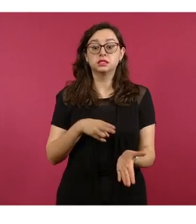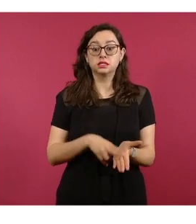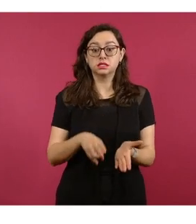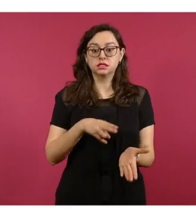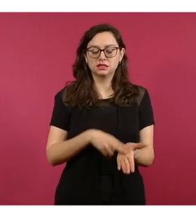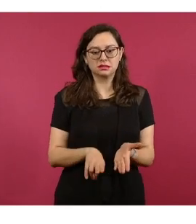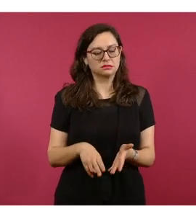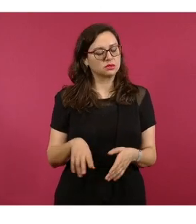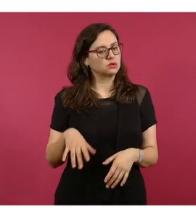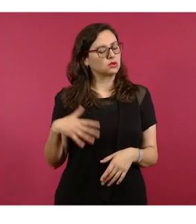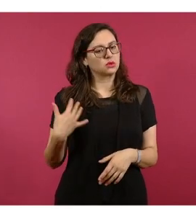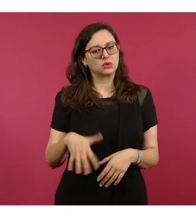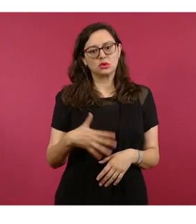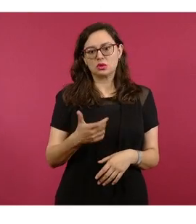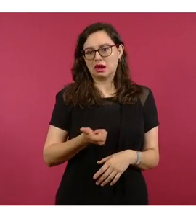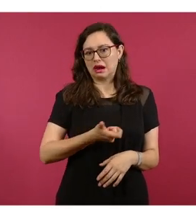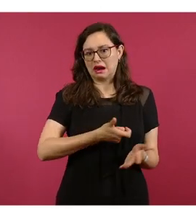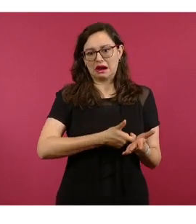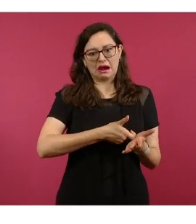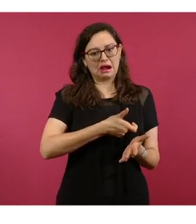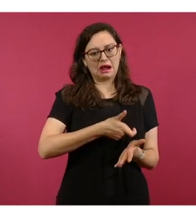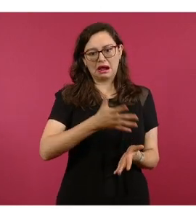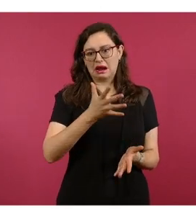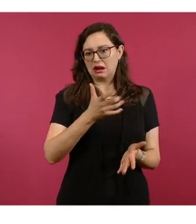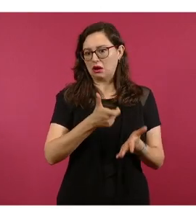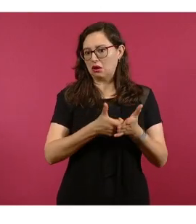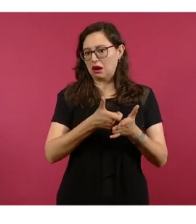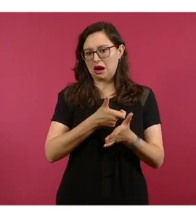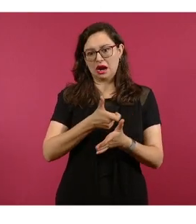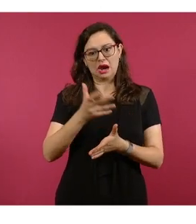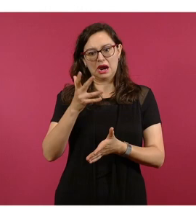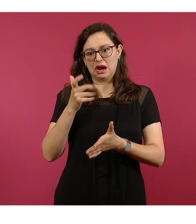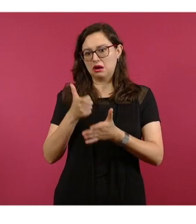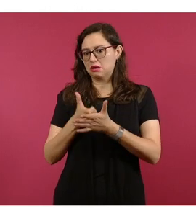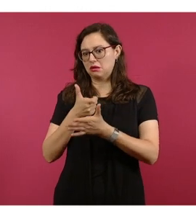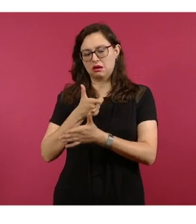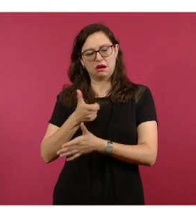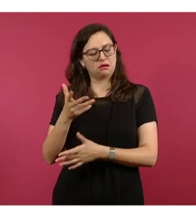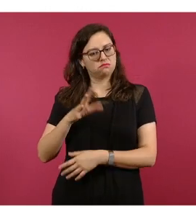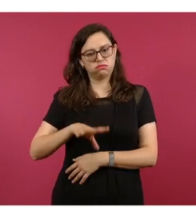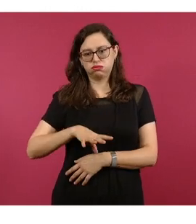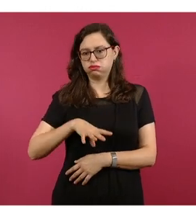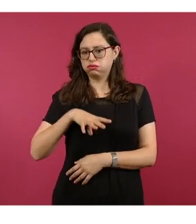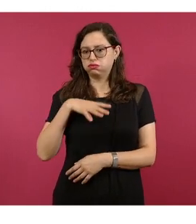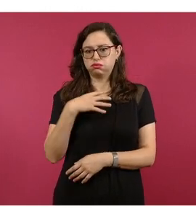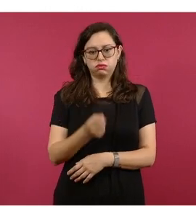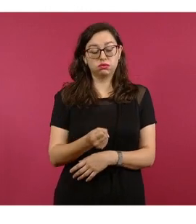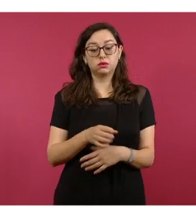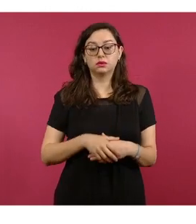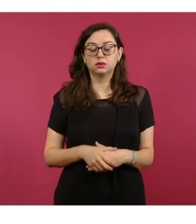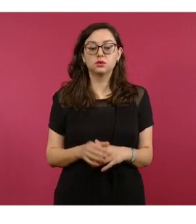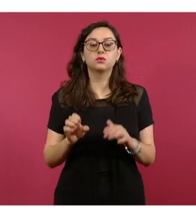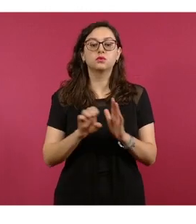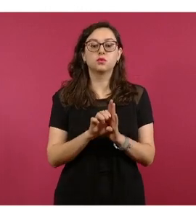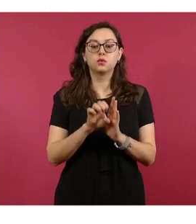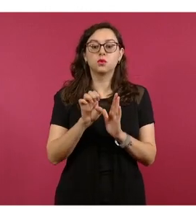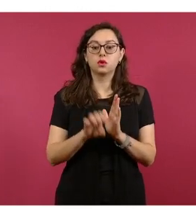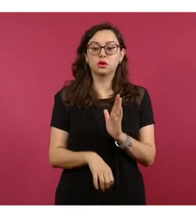que insisten en elevar sus precios. De una manera bastante deplorable, por decirlo menos. Pemex, por ejemplo,